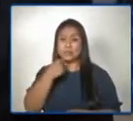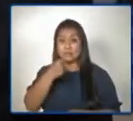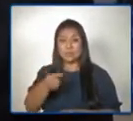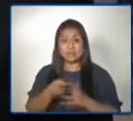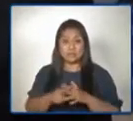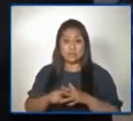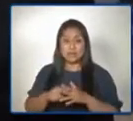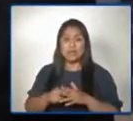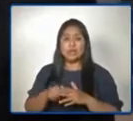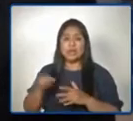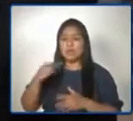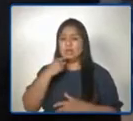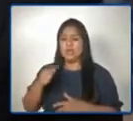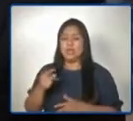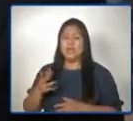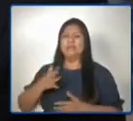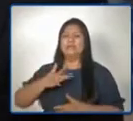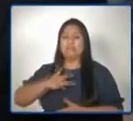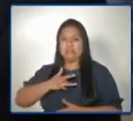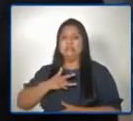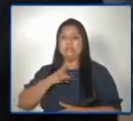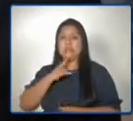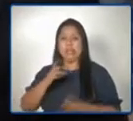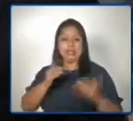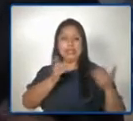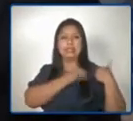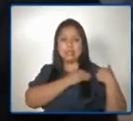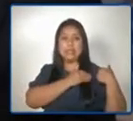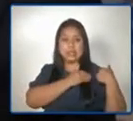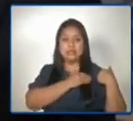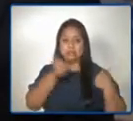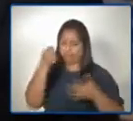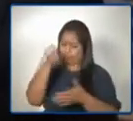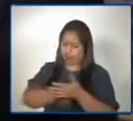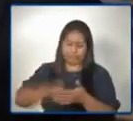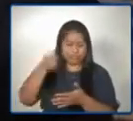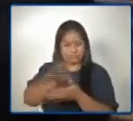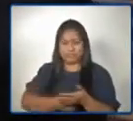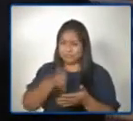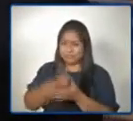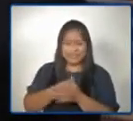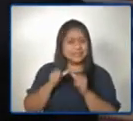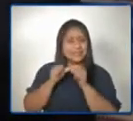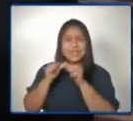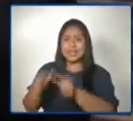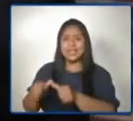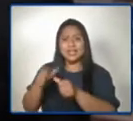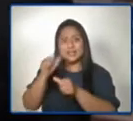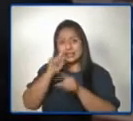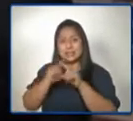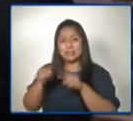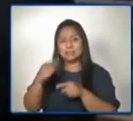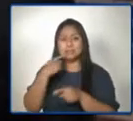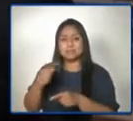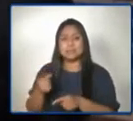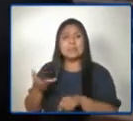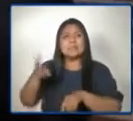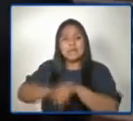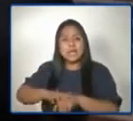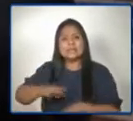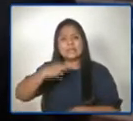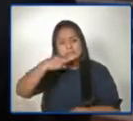eso va a hacer que me comprometa en el buen sentido de la palabra a seguir luchando, a agarrar con más seriedad